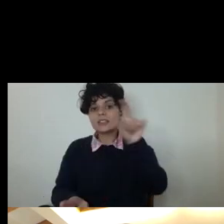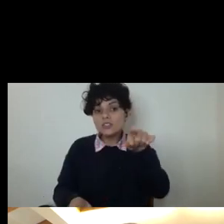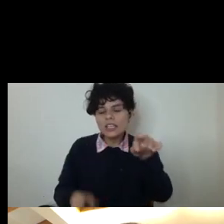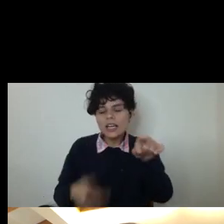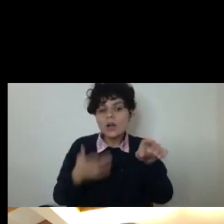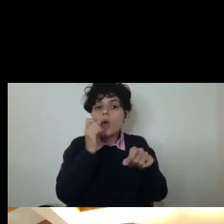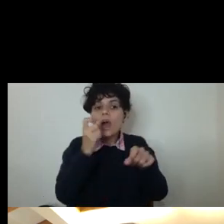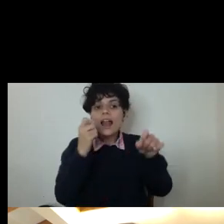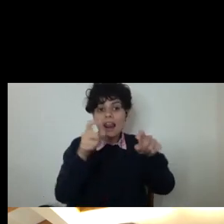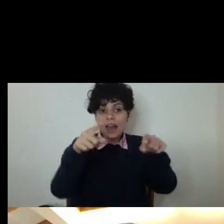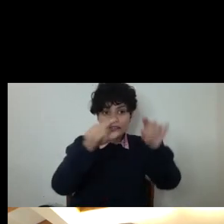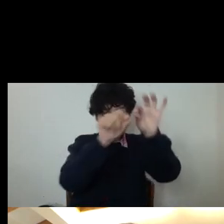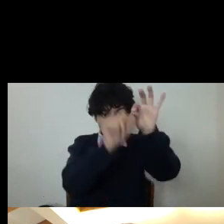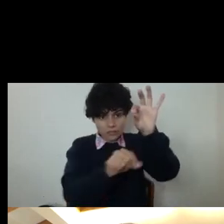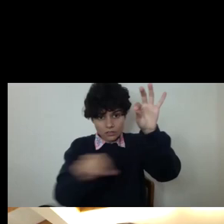que está